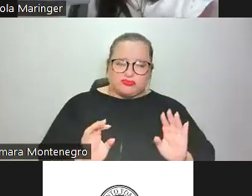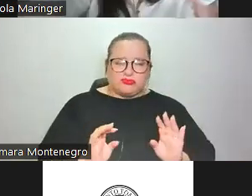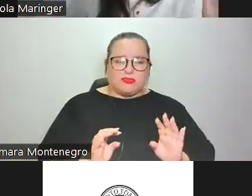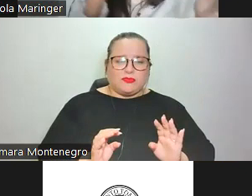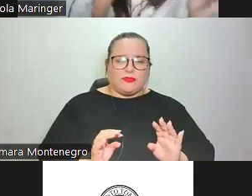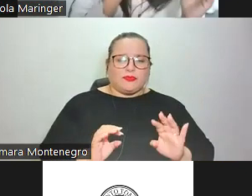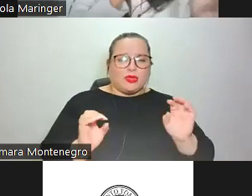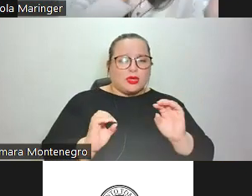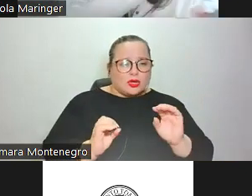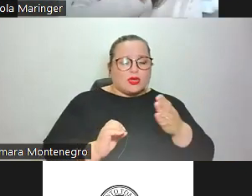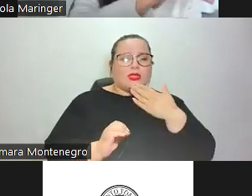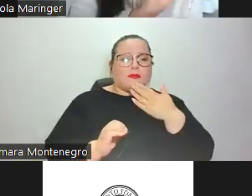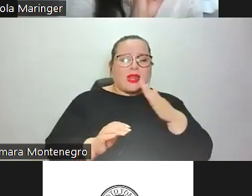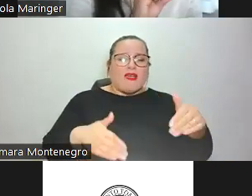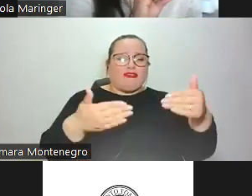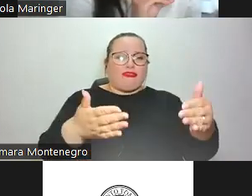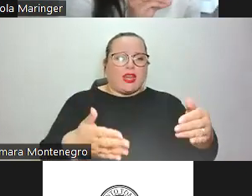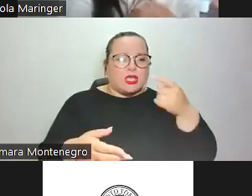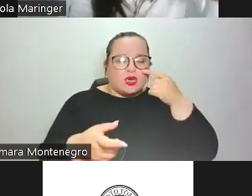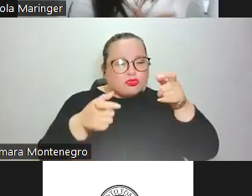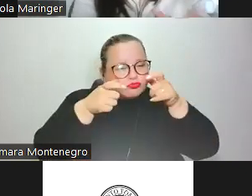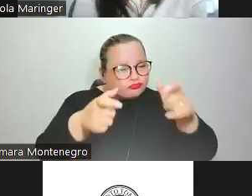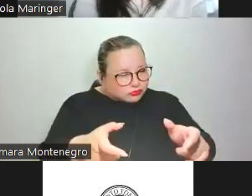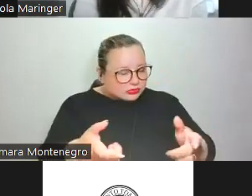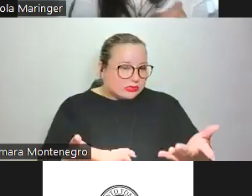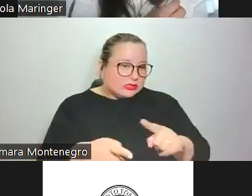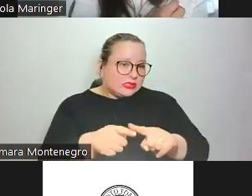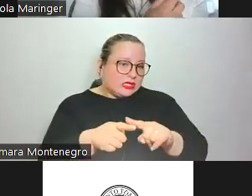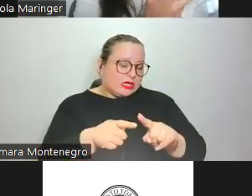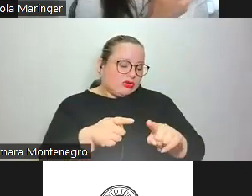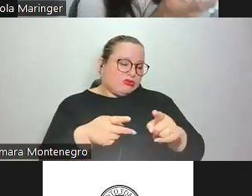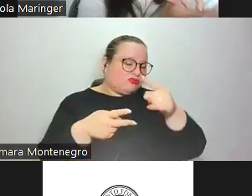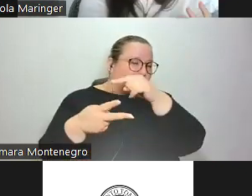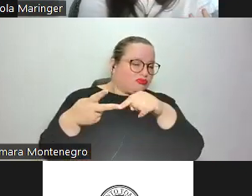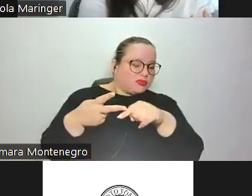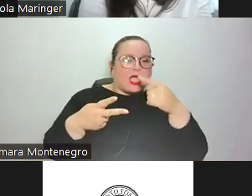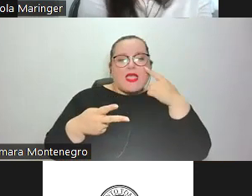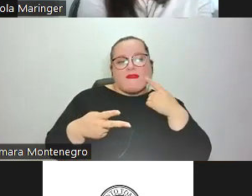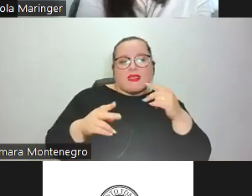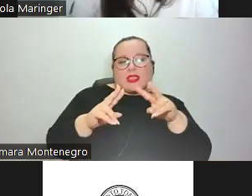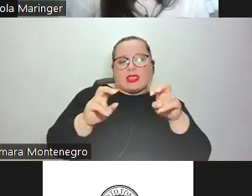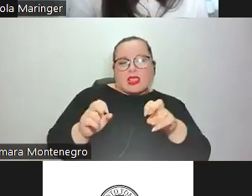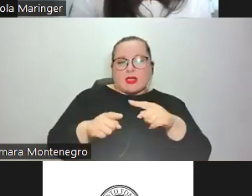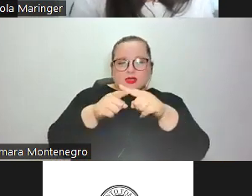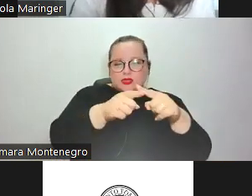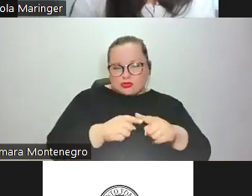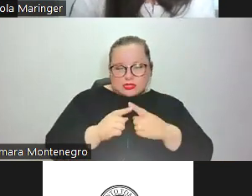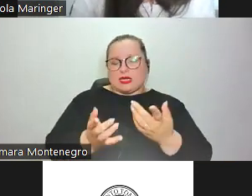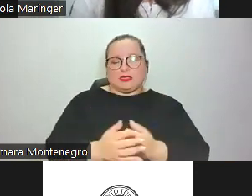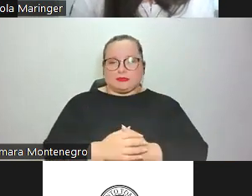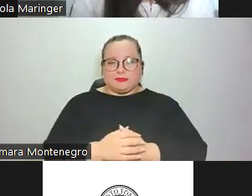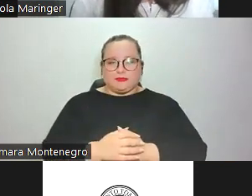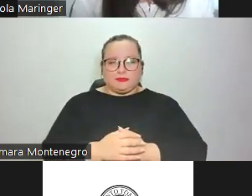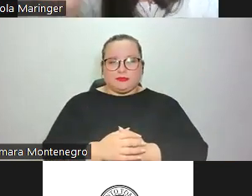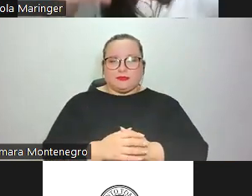en la parte extroversión, dominancia se llama uno y el otro que tiene que ver más con la parte social. Y